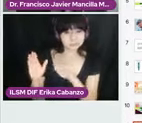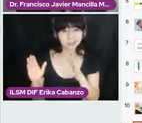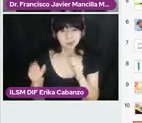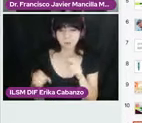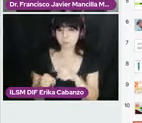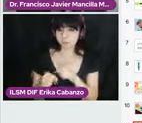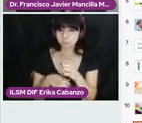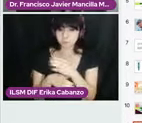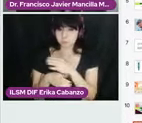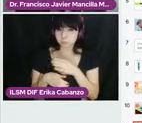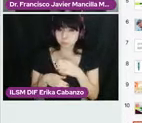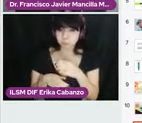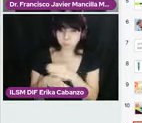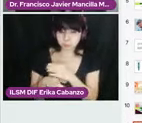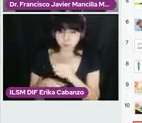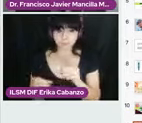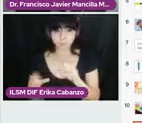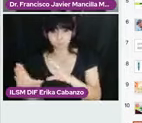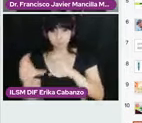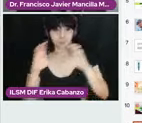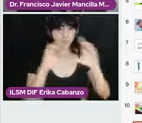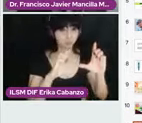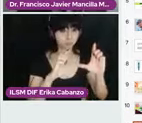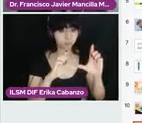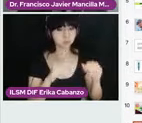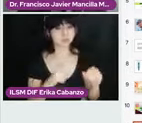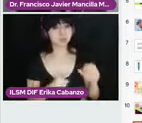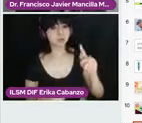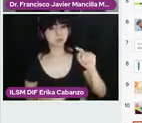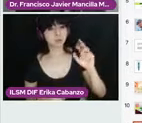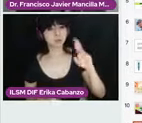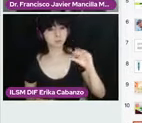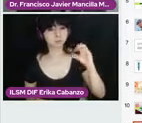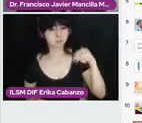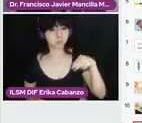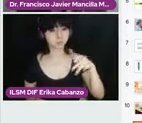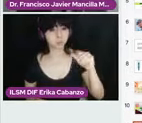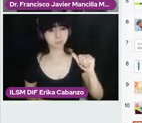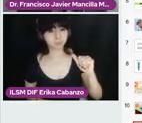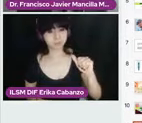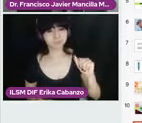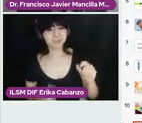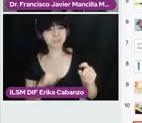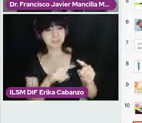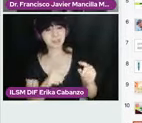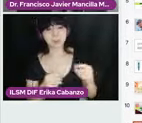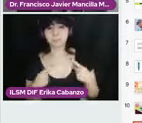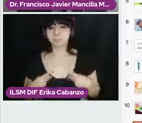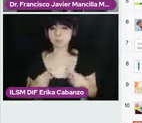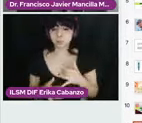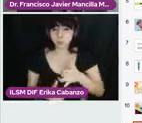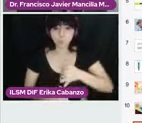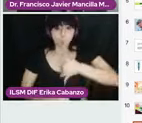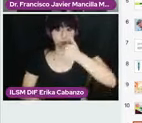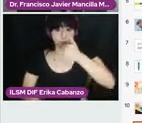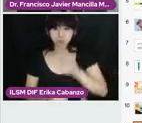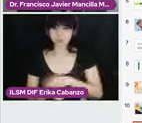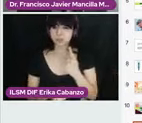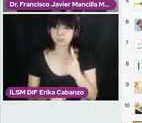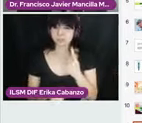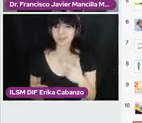esta trompa patulosa, que generalmente lo empezamos en personas muy delgadas. como no hay mucha grasa en esta zona, en